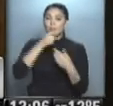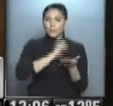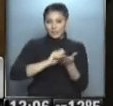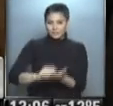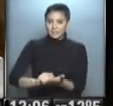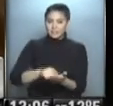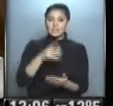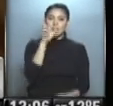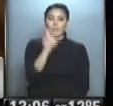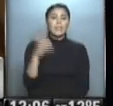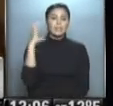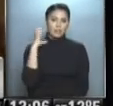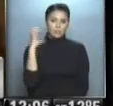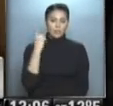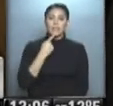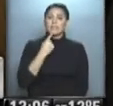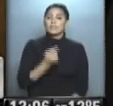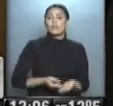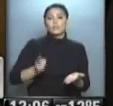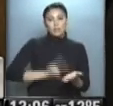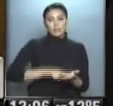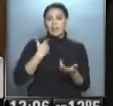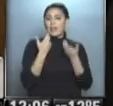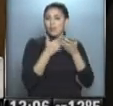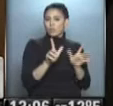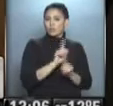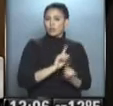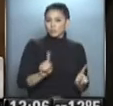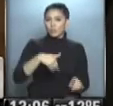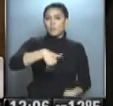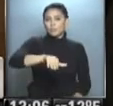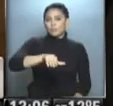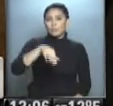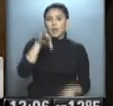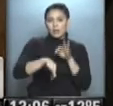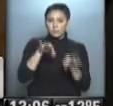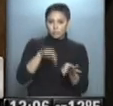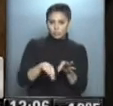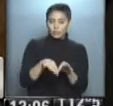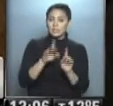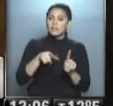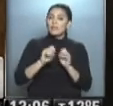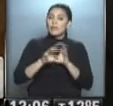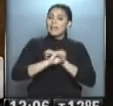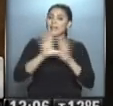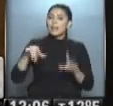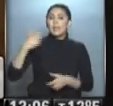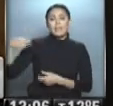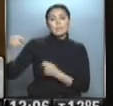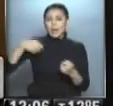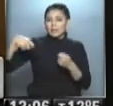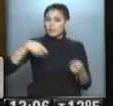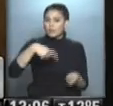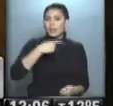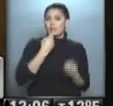lista, Francisco de Narváez ratificó que no declinará su candidatura para las próximas legislativas, en clara respuesta a las presiones